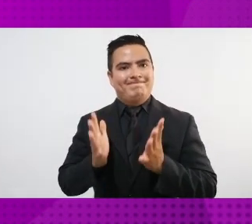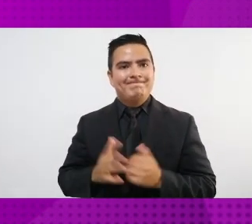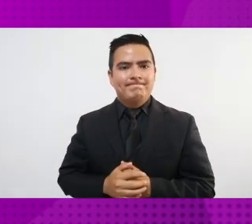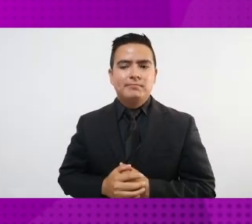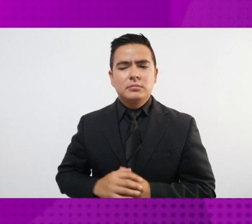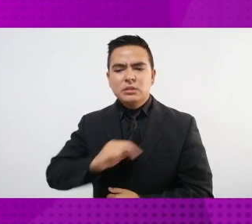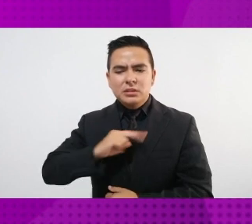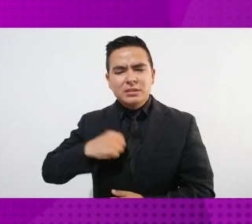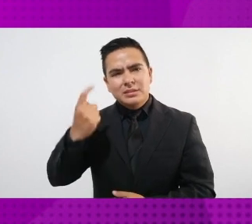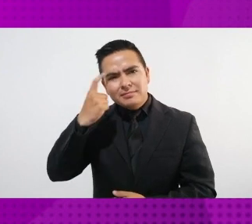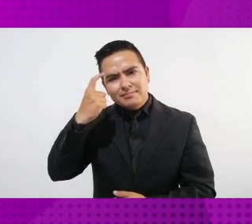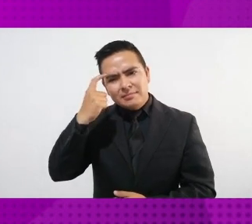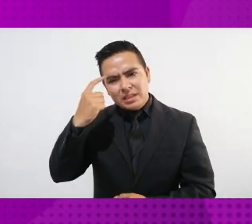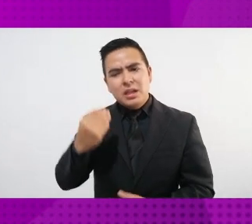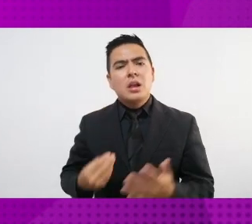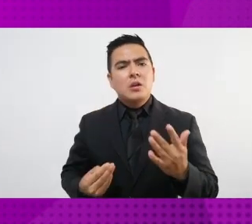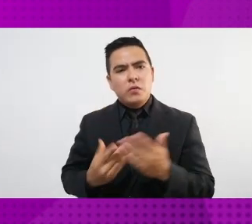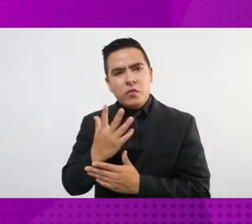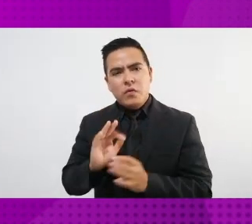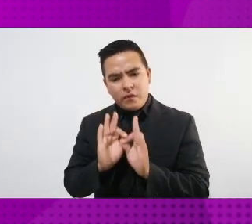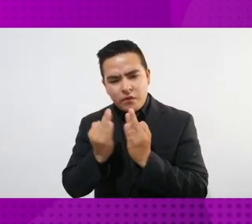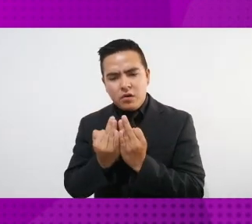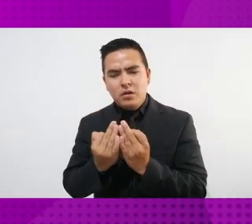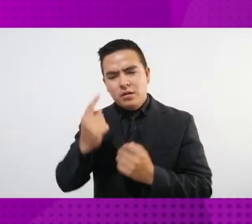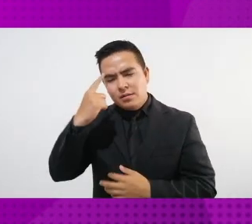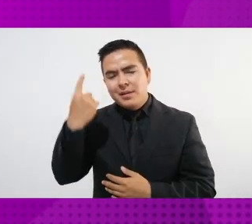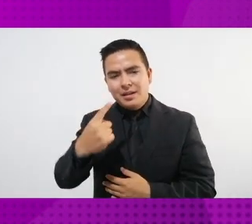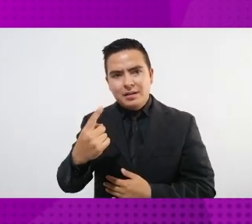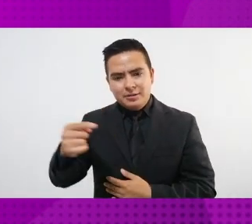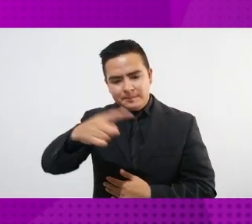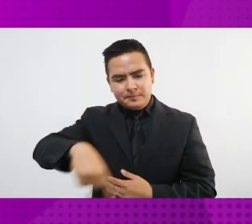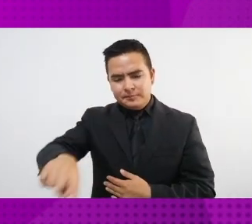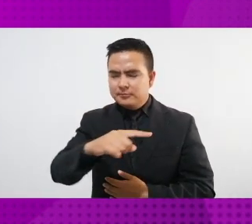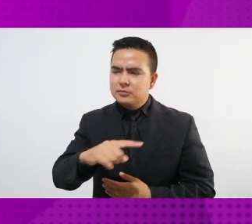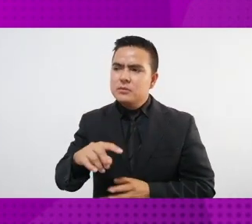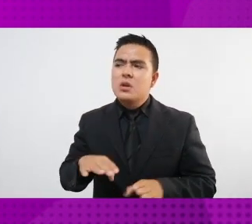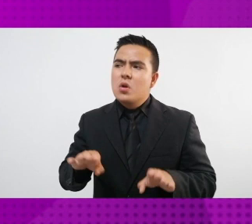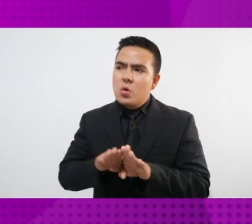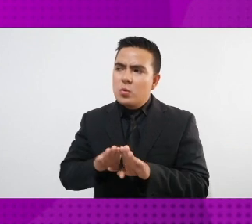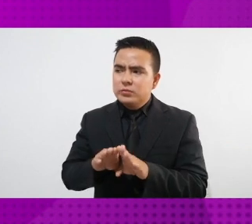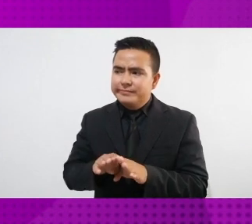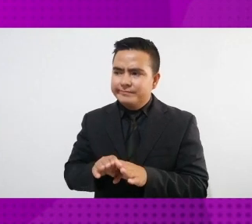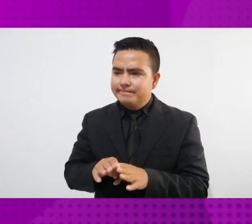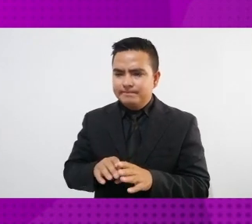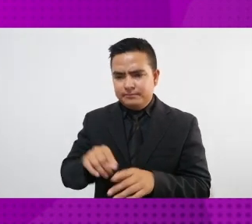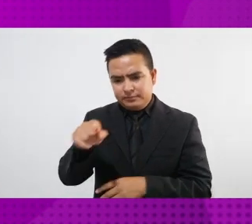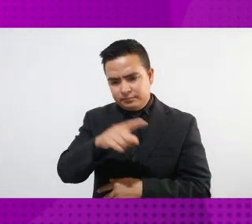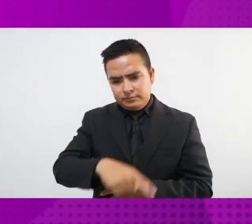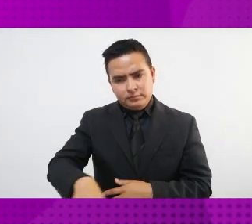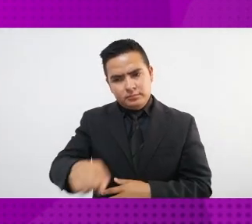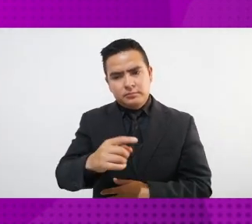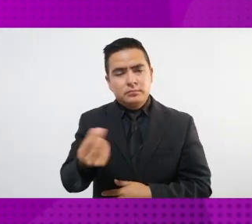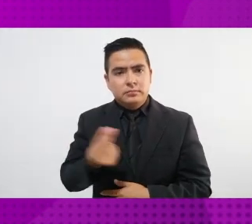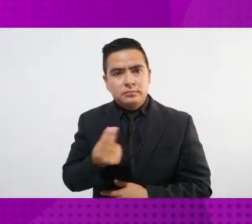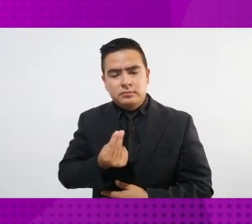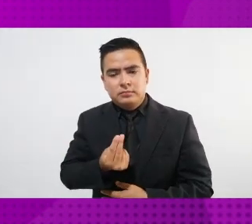y que tenemos que pensar en las nuevas formas, en nuevas maneras de afrontar, ¿no? Con estas imposibilidades, tanto teóricas